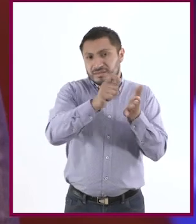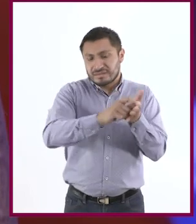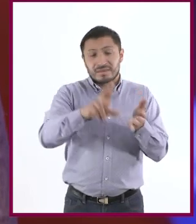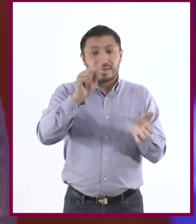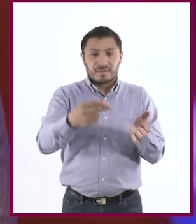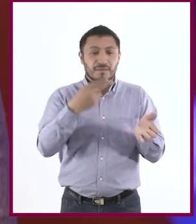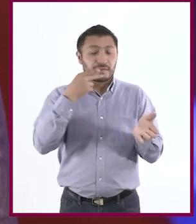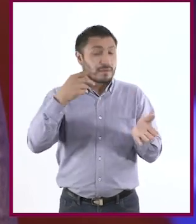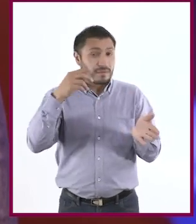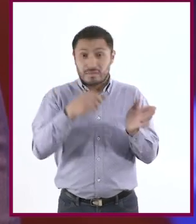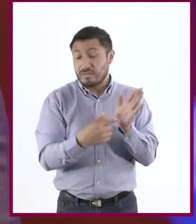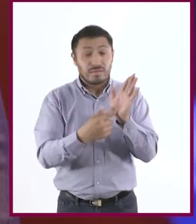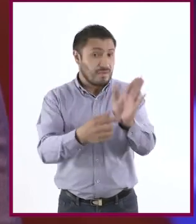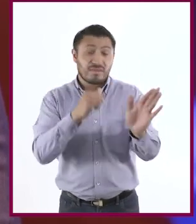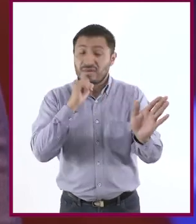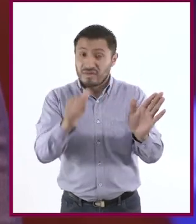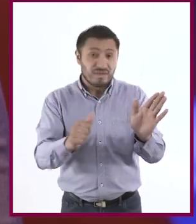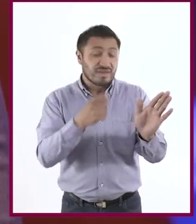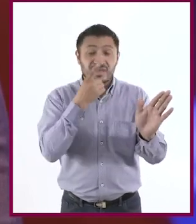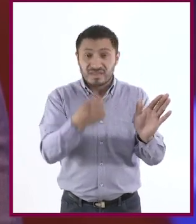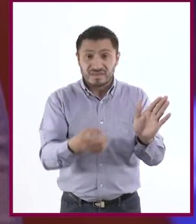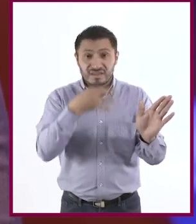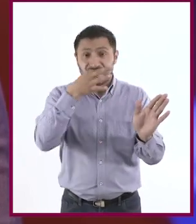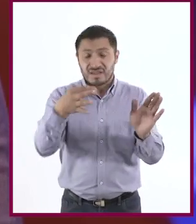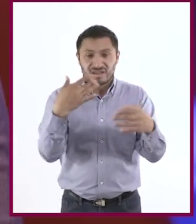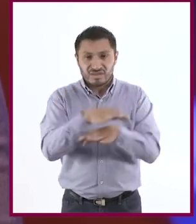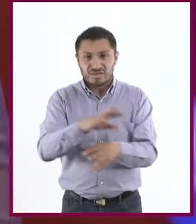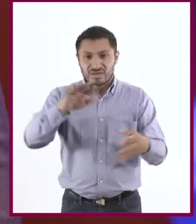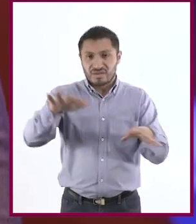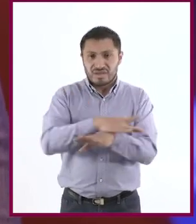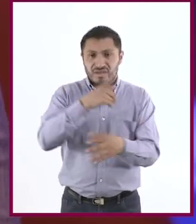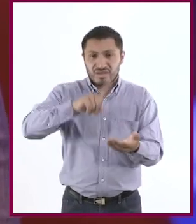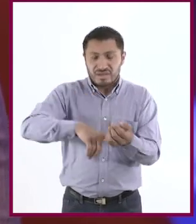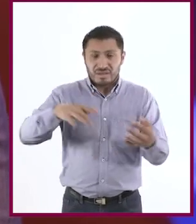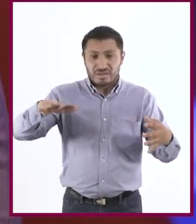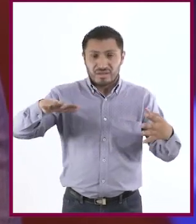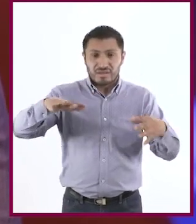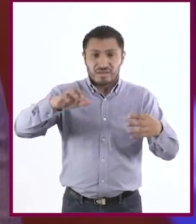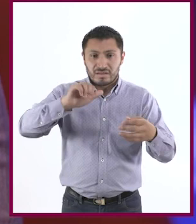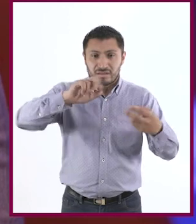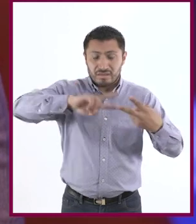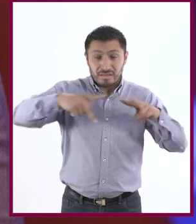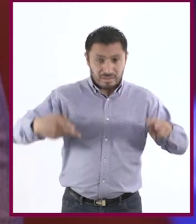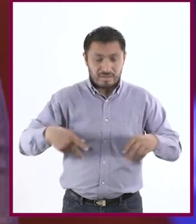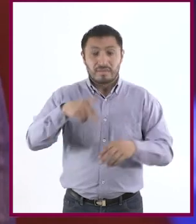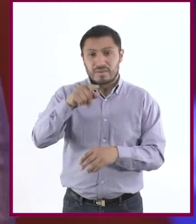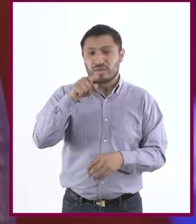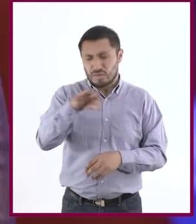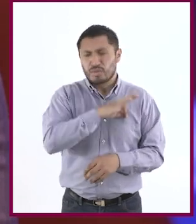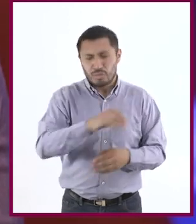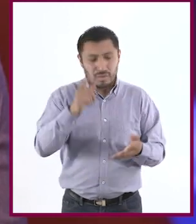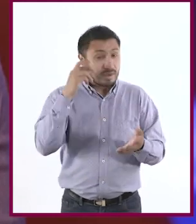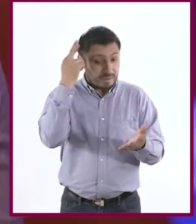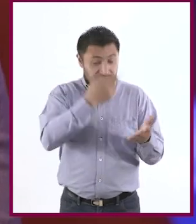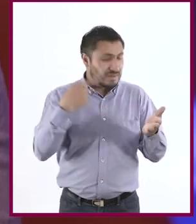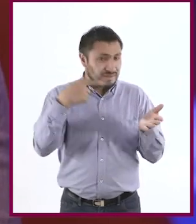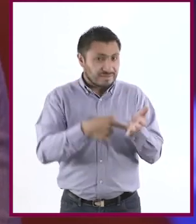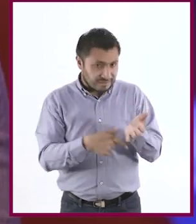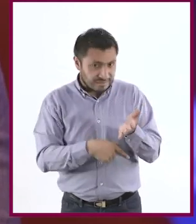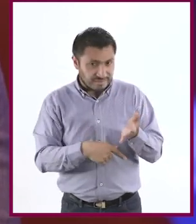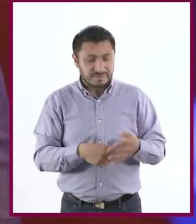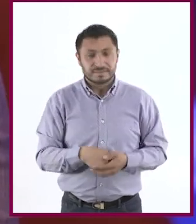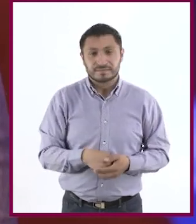uso de organismos transgénicos, hay ciertos ingredientes que debemos evitar y que sí puedes encontrar en las etiquetas de los productos.